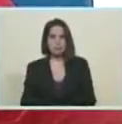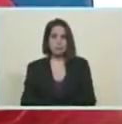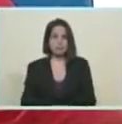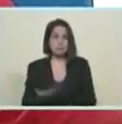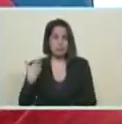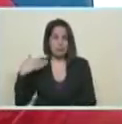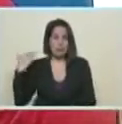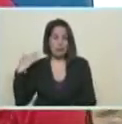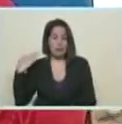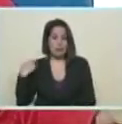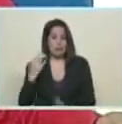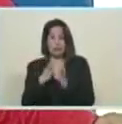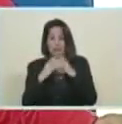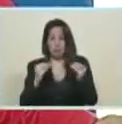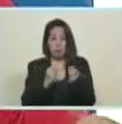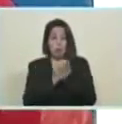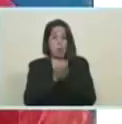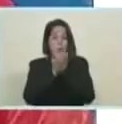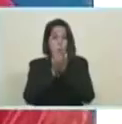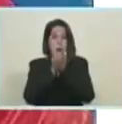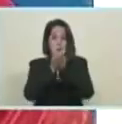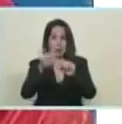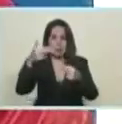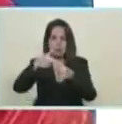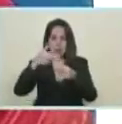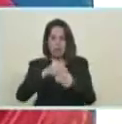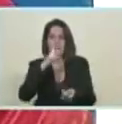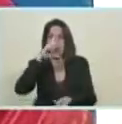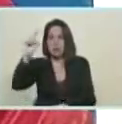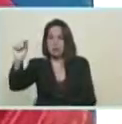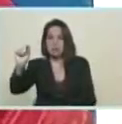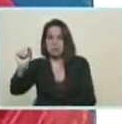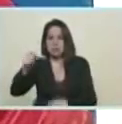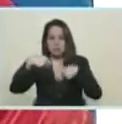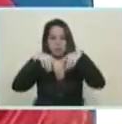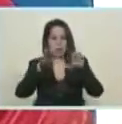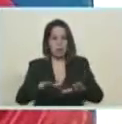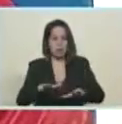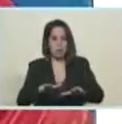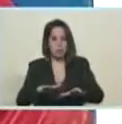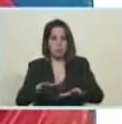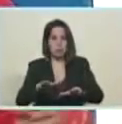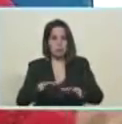Toda nuestra flota de barcos saboteado y parado.